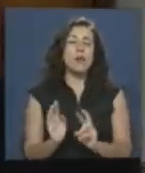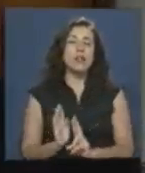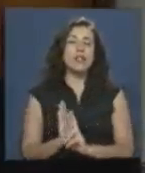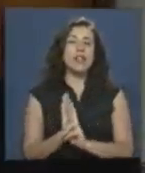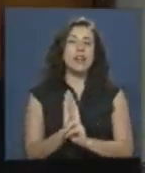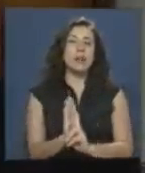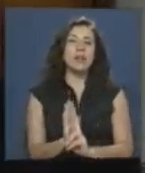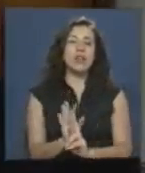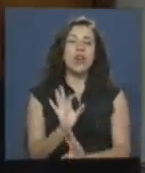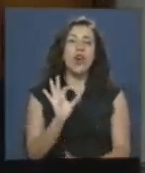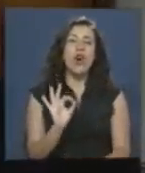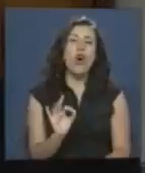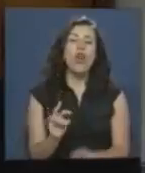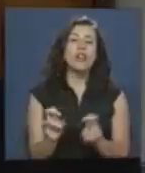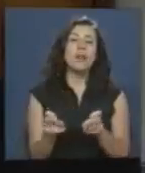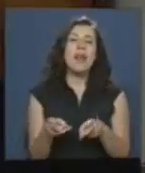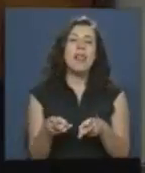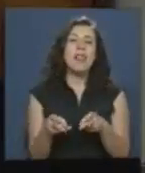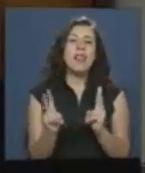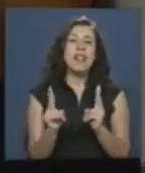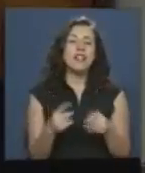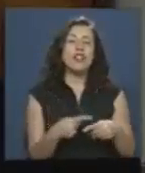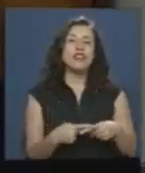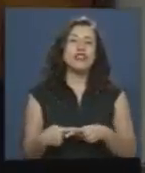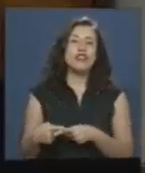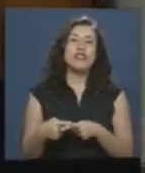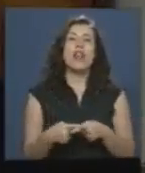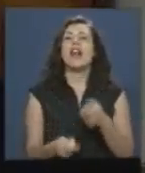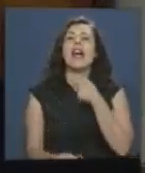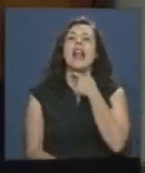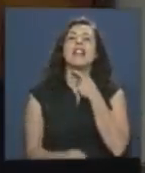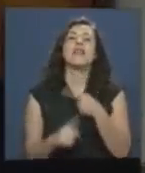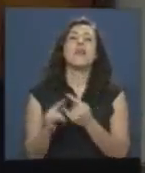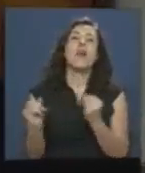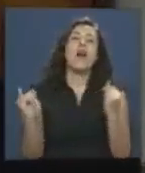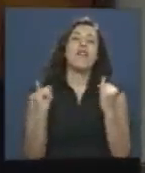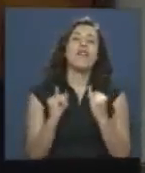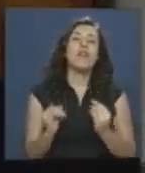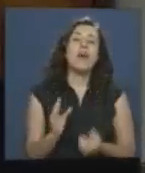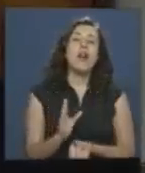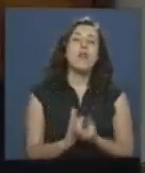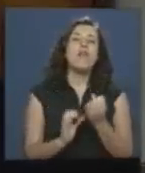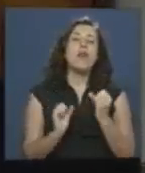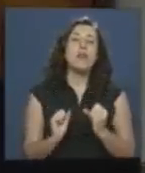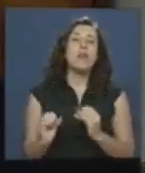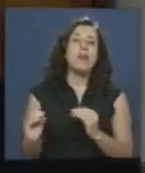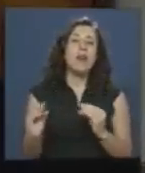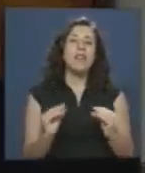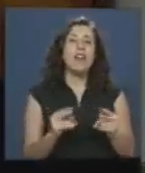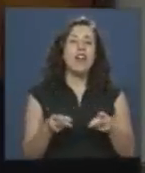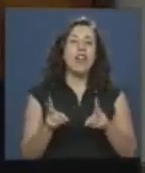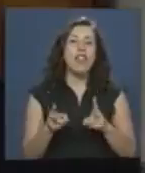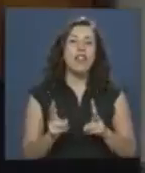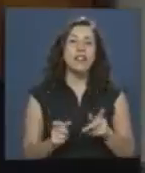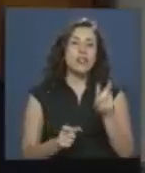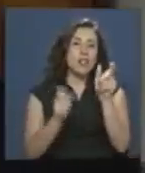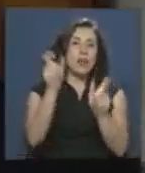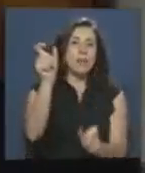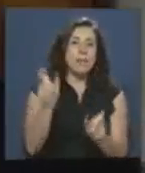o también tocar los derechos sociales garantizados como una modalidad nueva de poder abordar los derechos de las